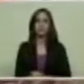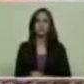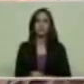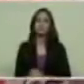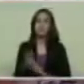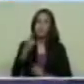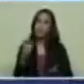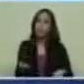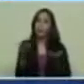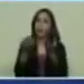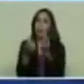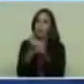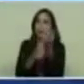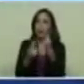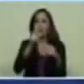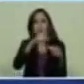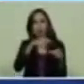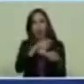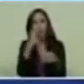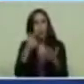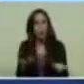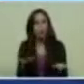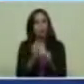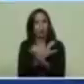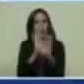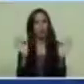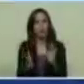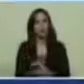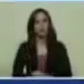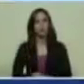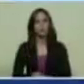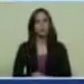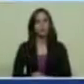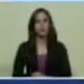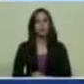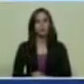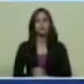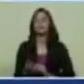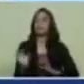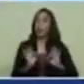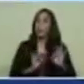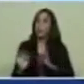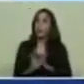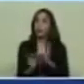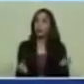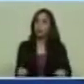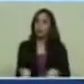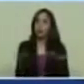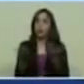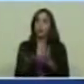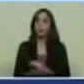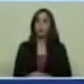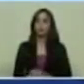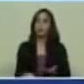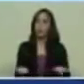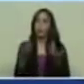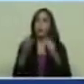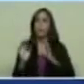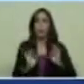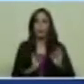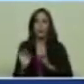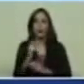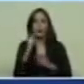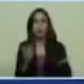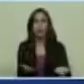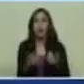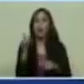hagan sus apartados para hacer sus inversiones y preparémonos, como les digo, vamos a prepararnos. Hay